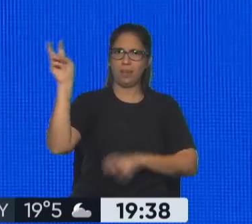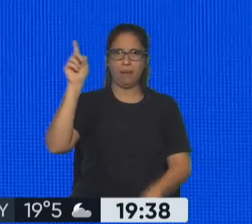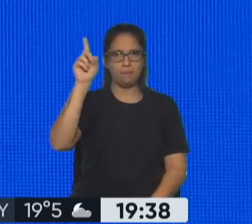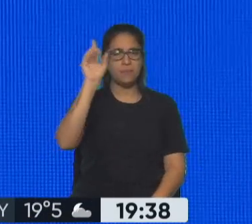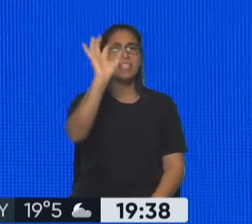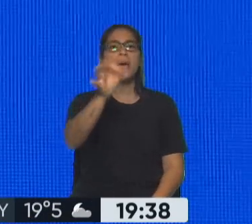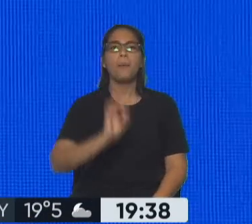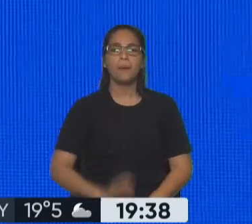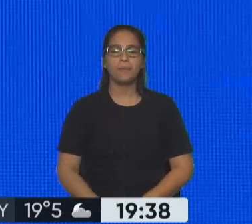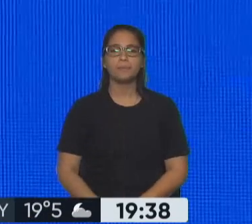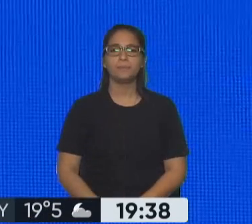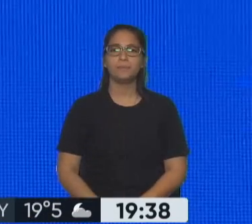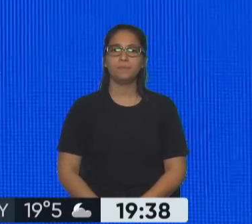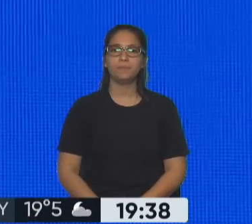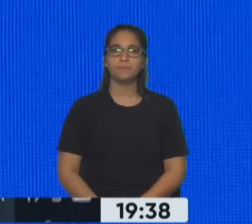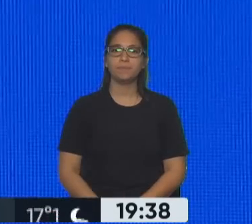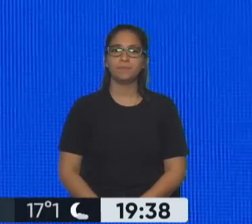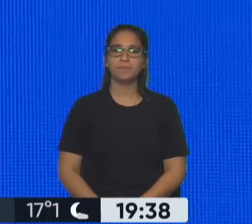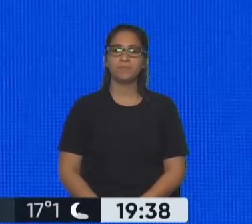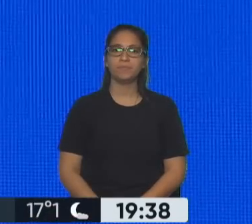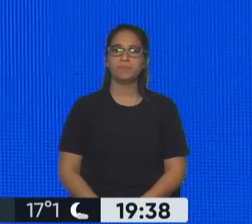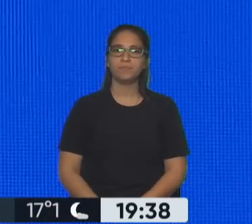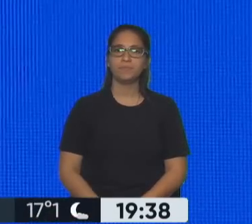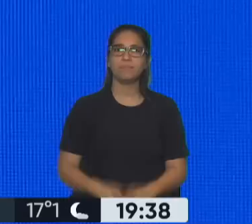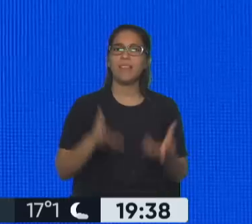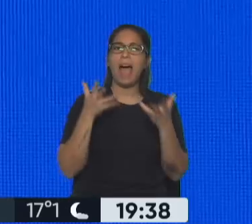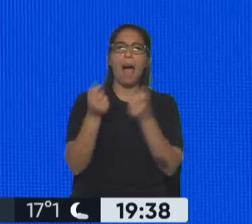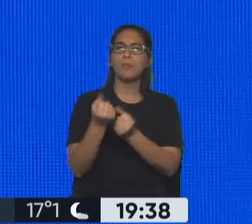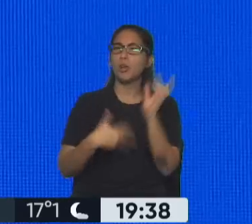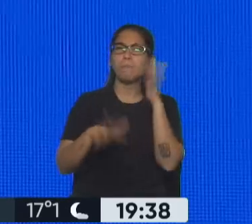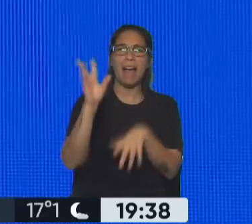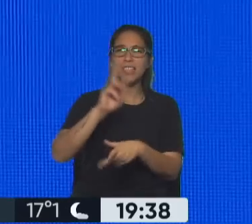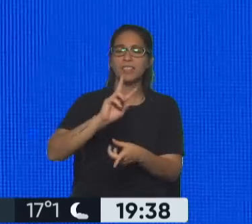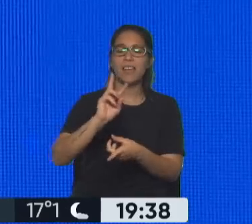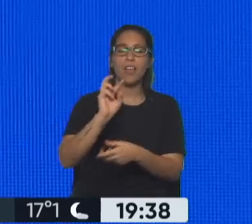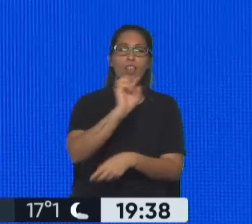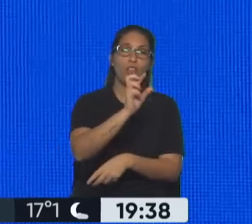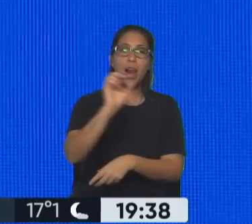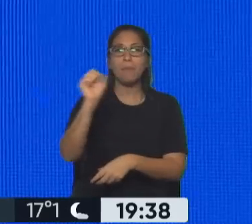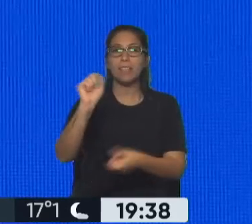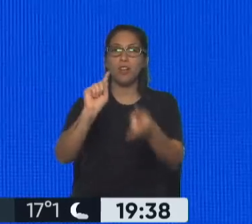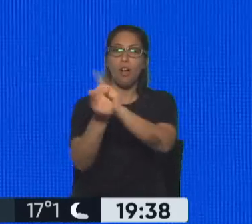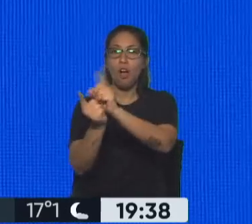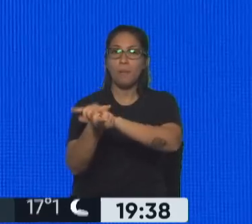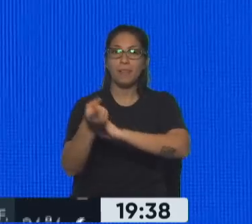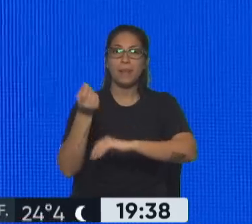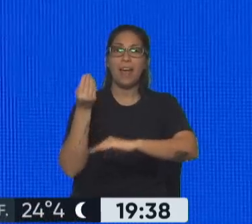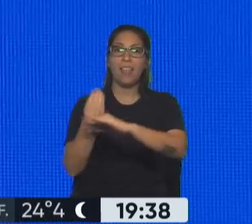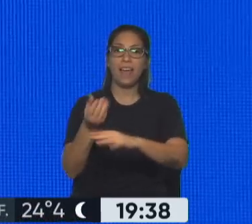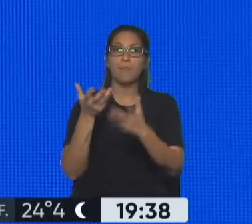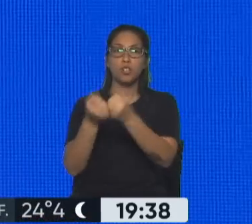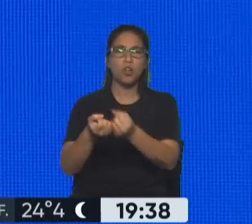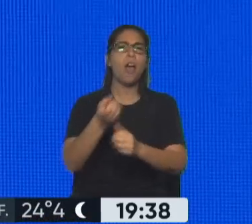¿Saben quién fue el que más apoyó la convertibilidad y puso al que entonces era presidente y